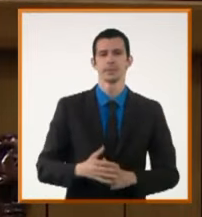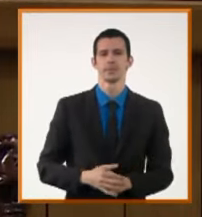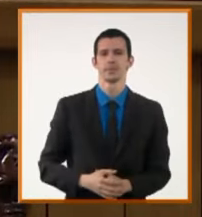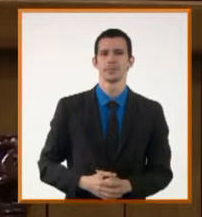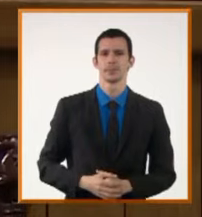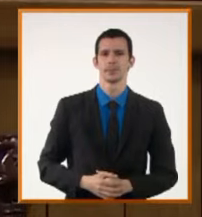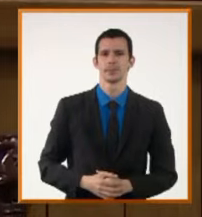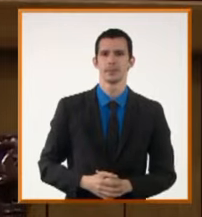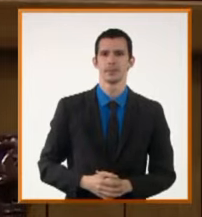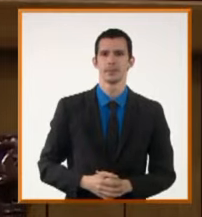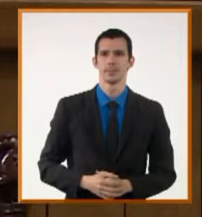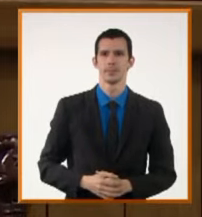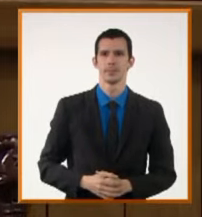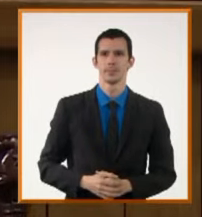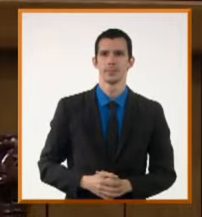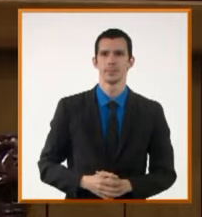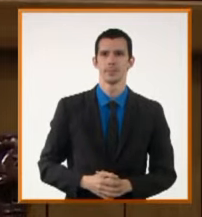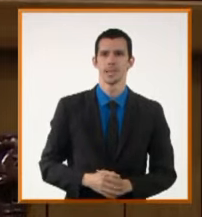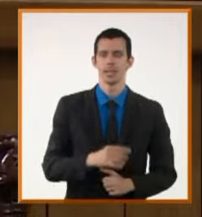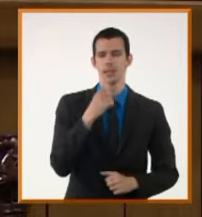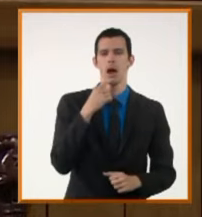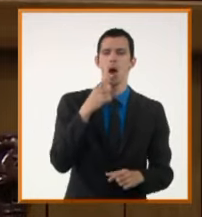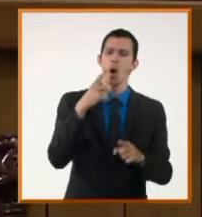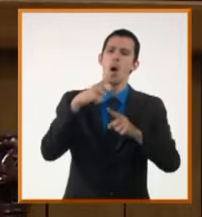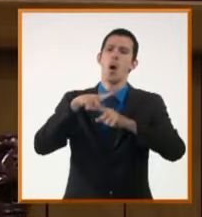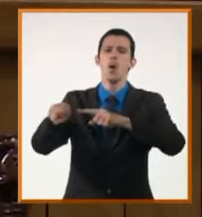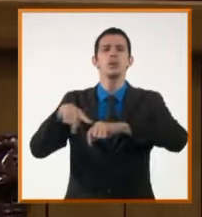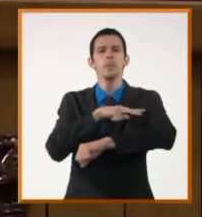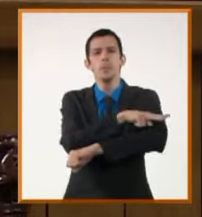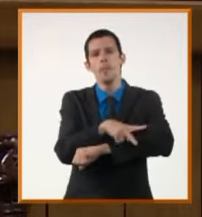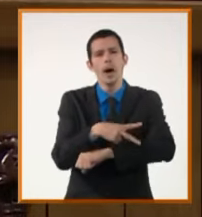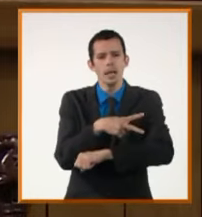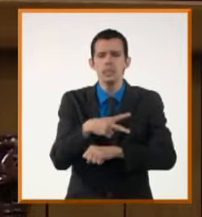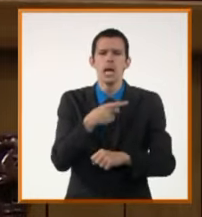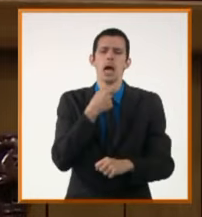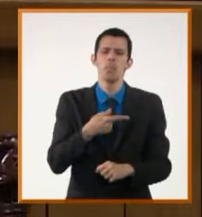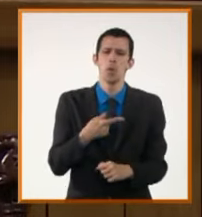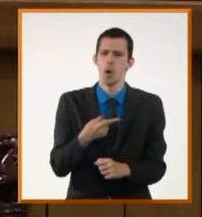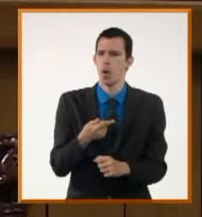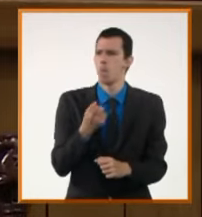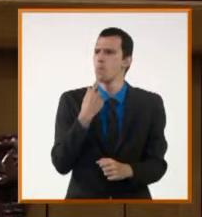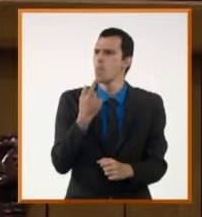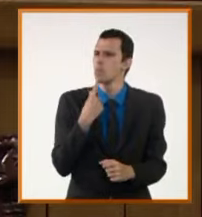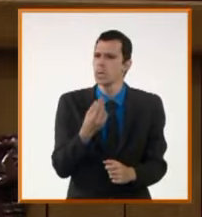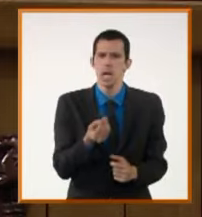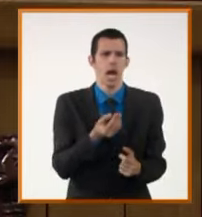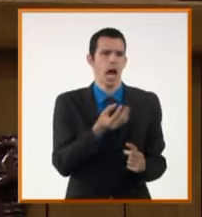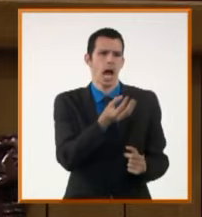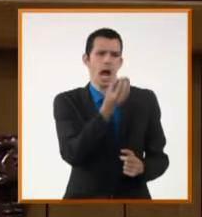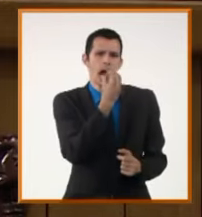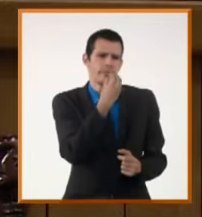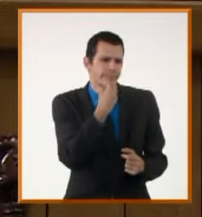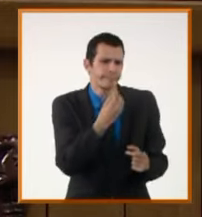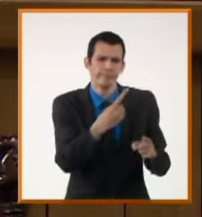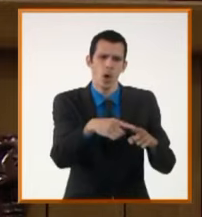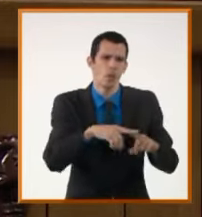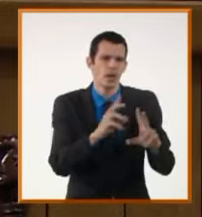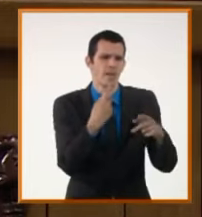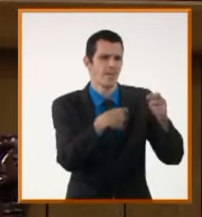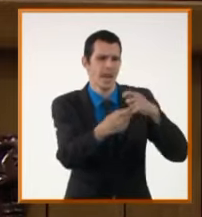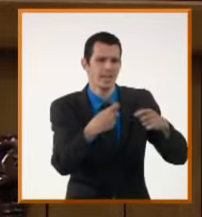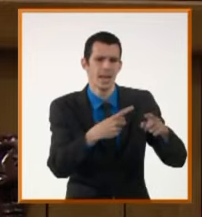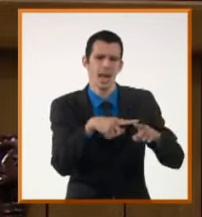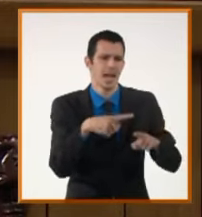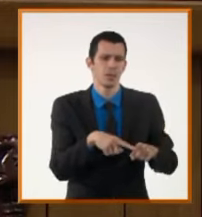negocio se hace millonario. Es verdad, eso es verdad. Y nosotros sí ratificamos una cosa